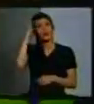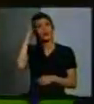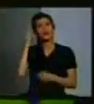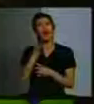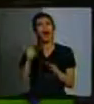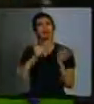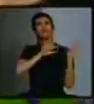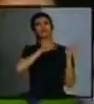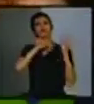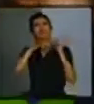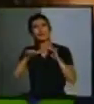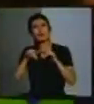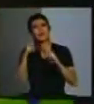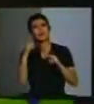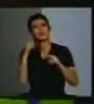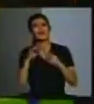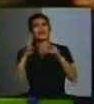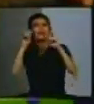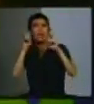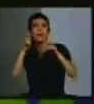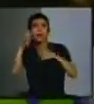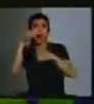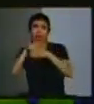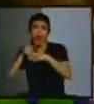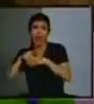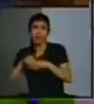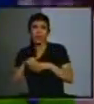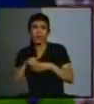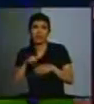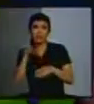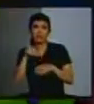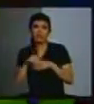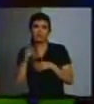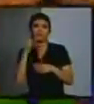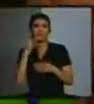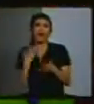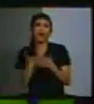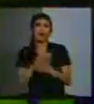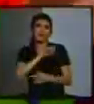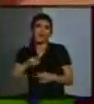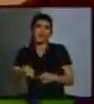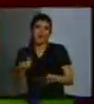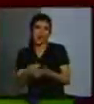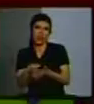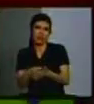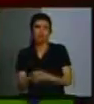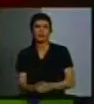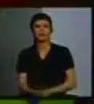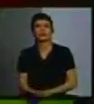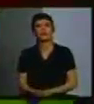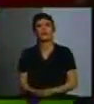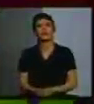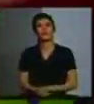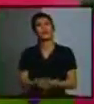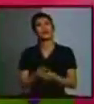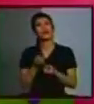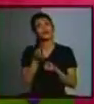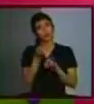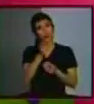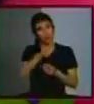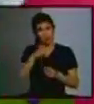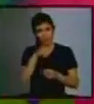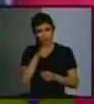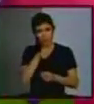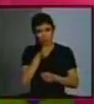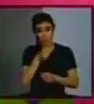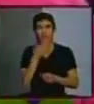con el tema, sí, pues, obvio, con el tema de las elecciones la gente va a aprovechar de venir a comprar. Muchas de las personas también, Soledad, llegan